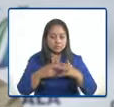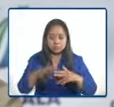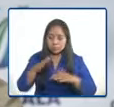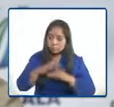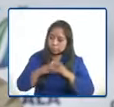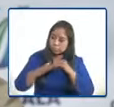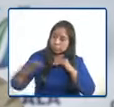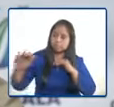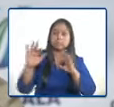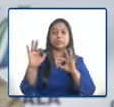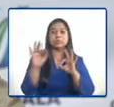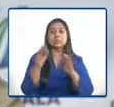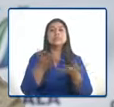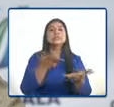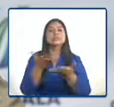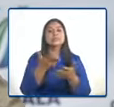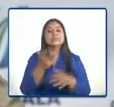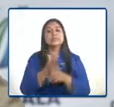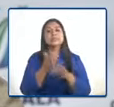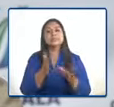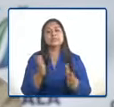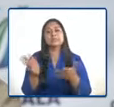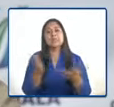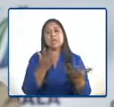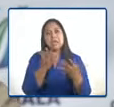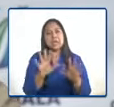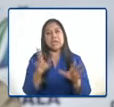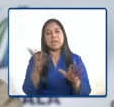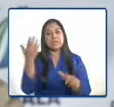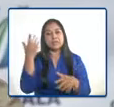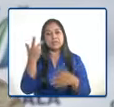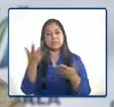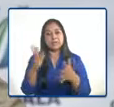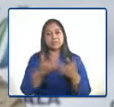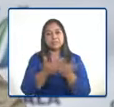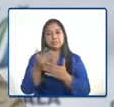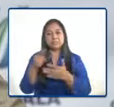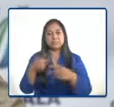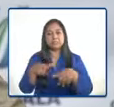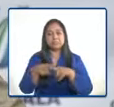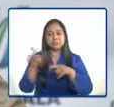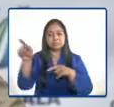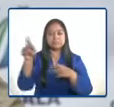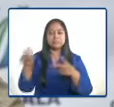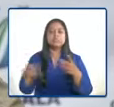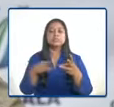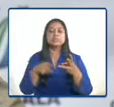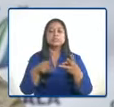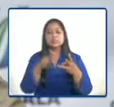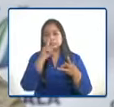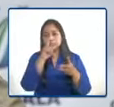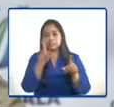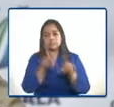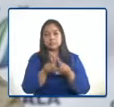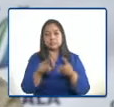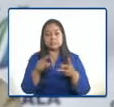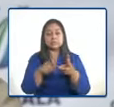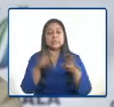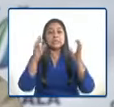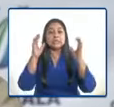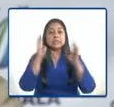servicio de los guatemaltecos, próximamente se estará inaugurando. Se está trabajando también en